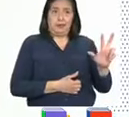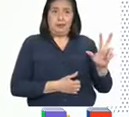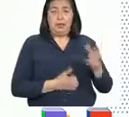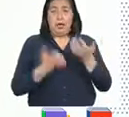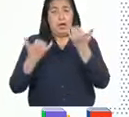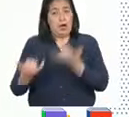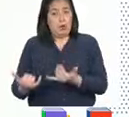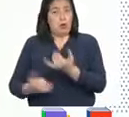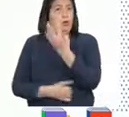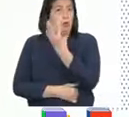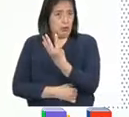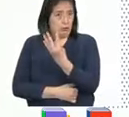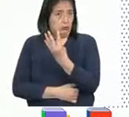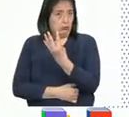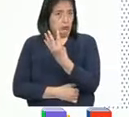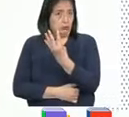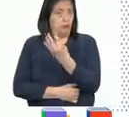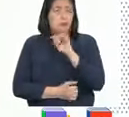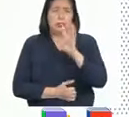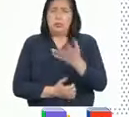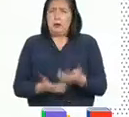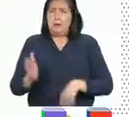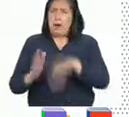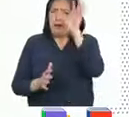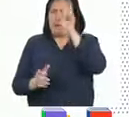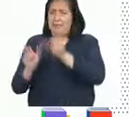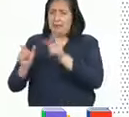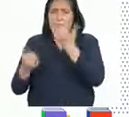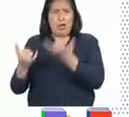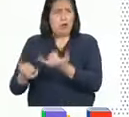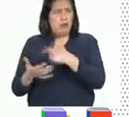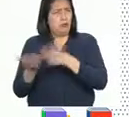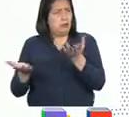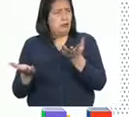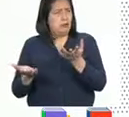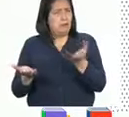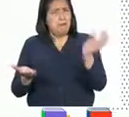y ahora son 4. Si ahora son más personas,